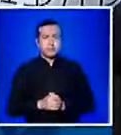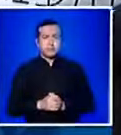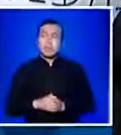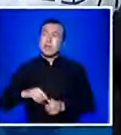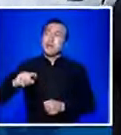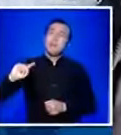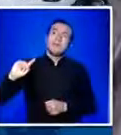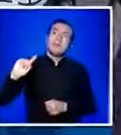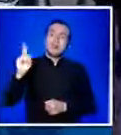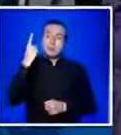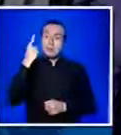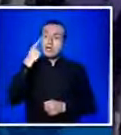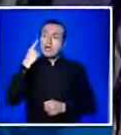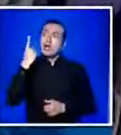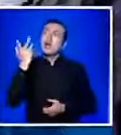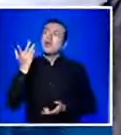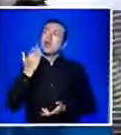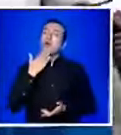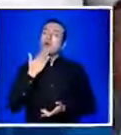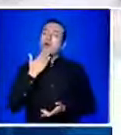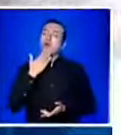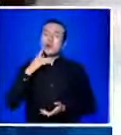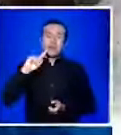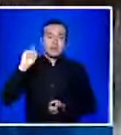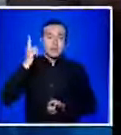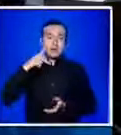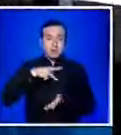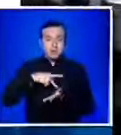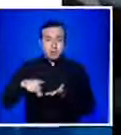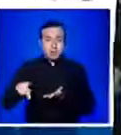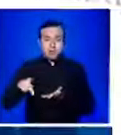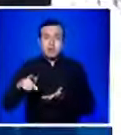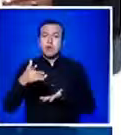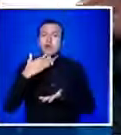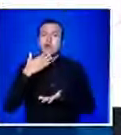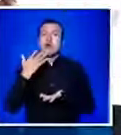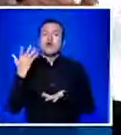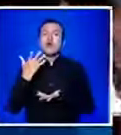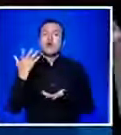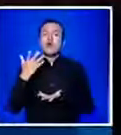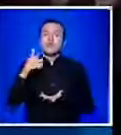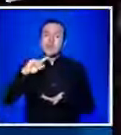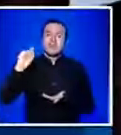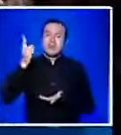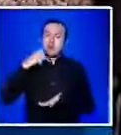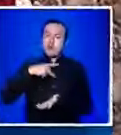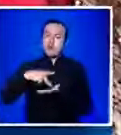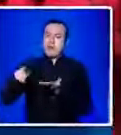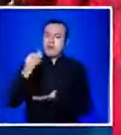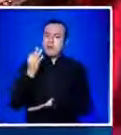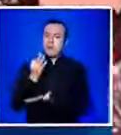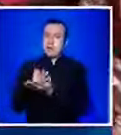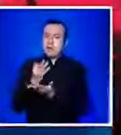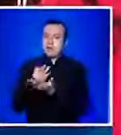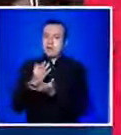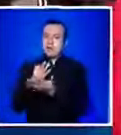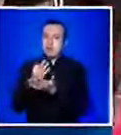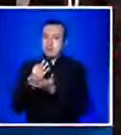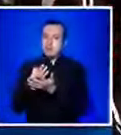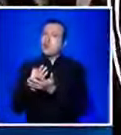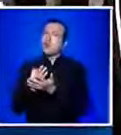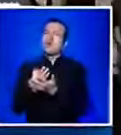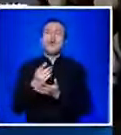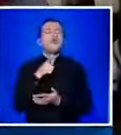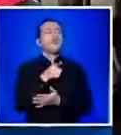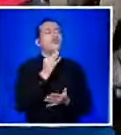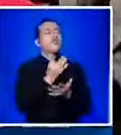paguen y de ahí reclamen. ¿Cómo va a ser justo que primero paguemos la planilla y después? ¿Y a usted cuánto le